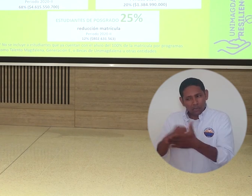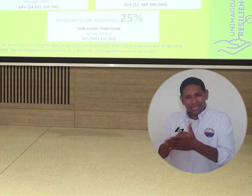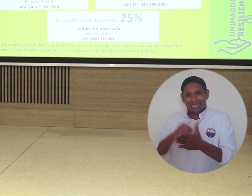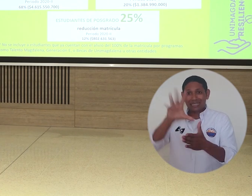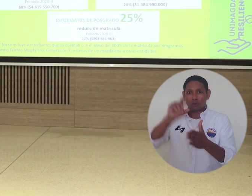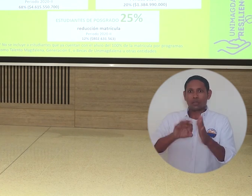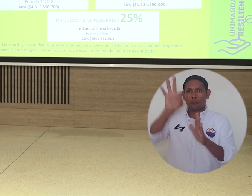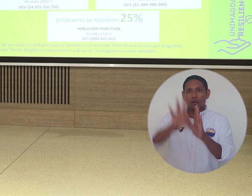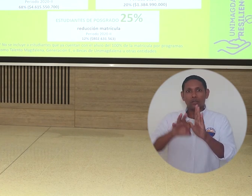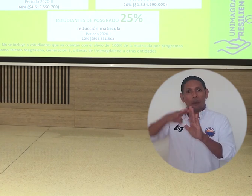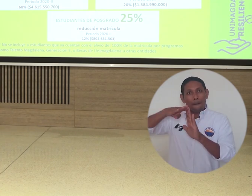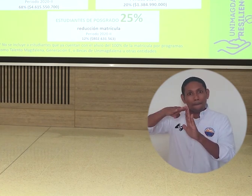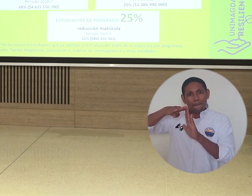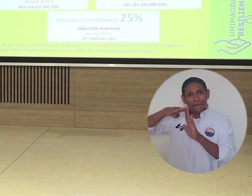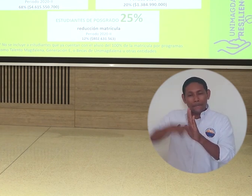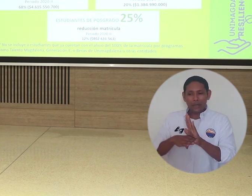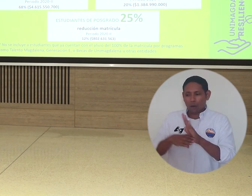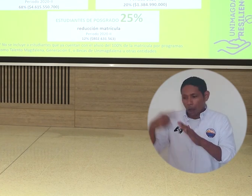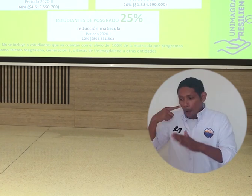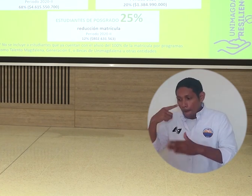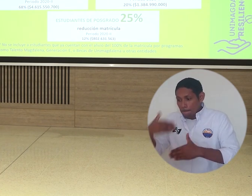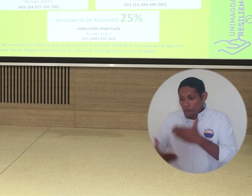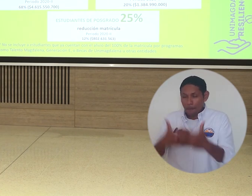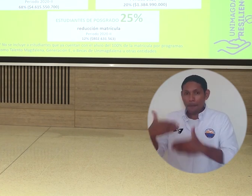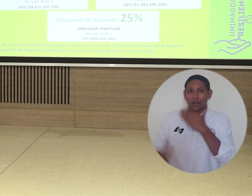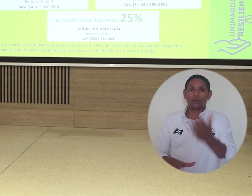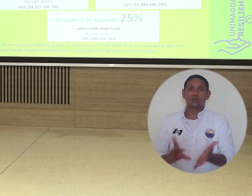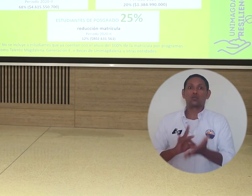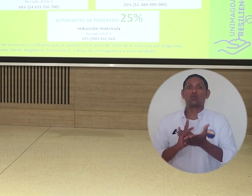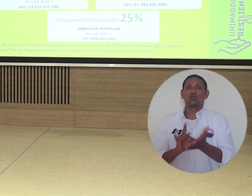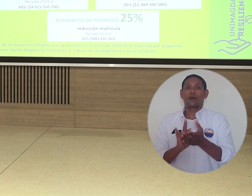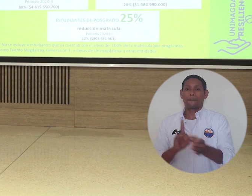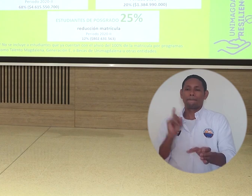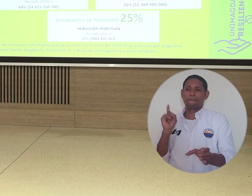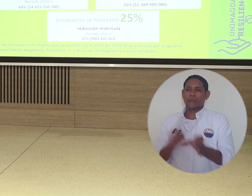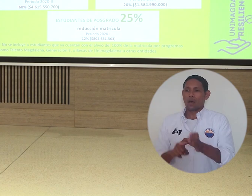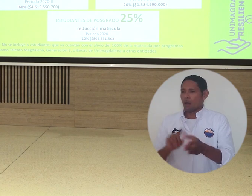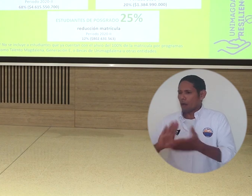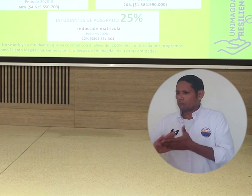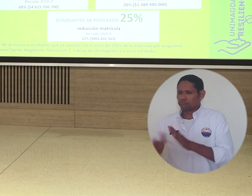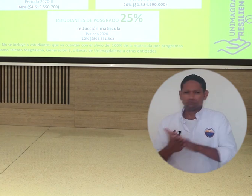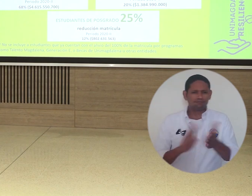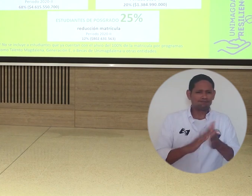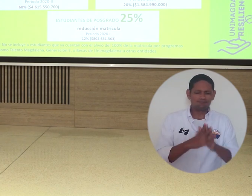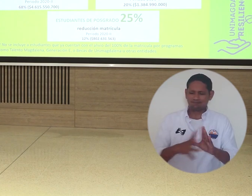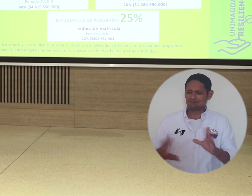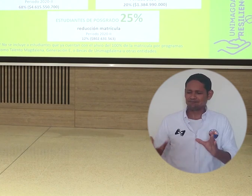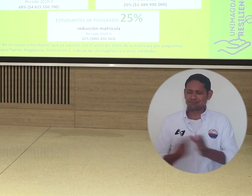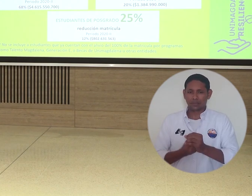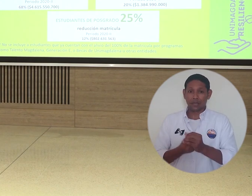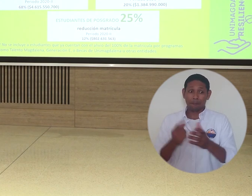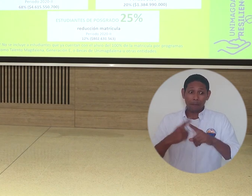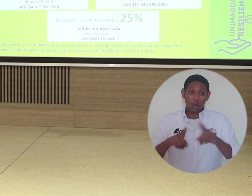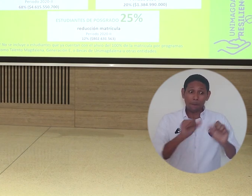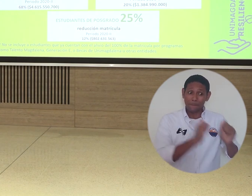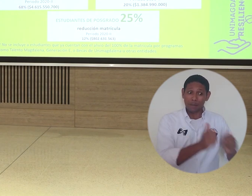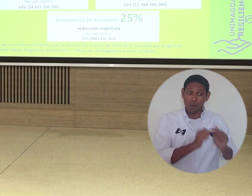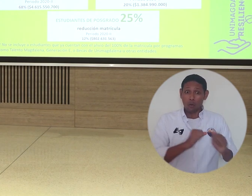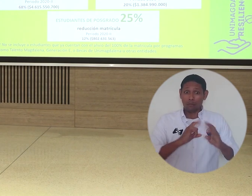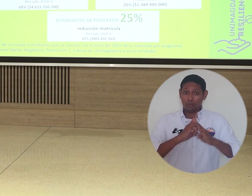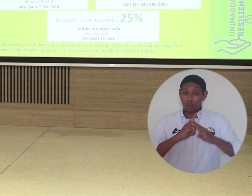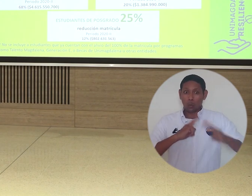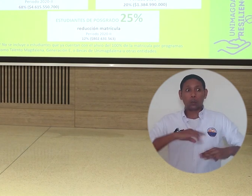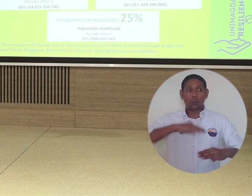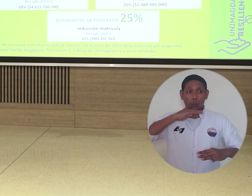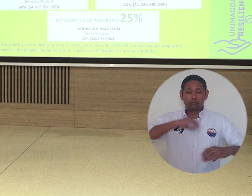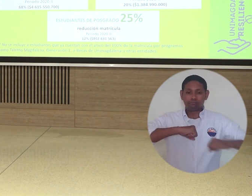Entonces podemos bajar la matrícula al 50%. Es decir, avanzar hacia un modelo de matrícula mucho más solidario, más incluyente, pero